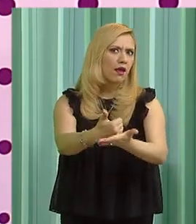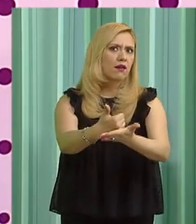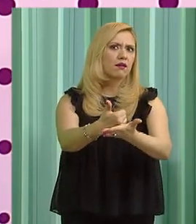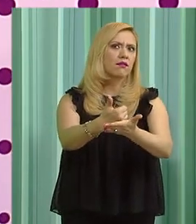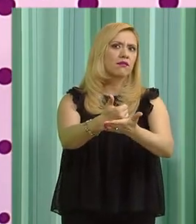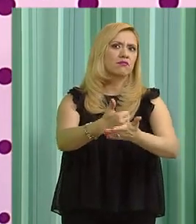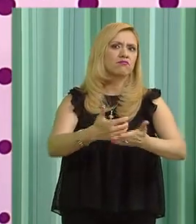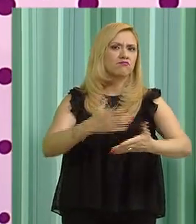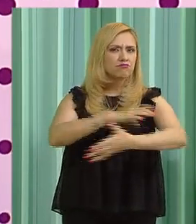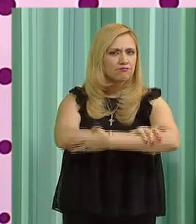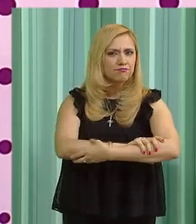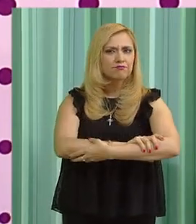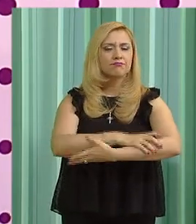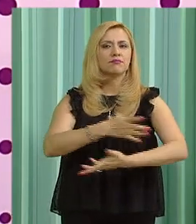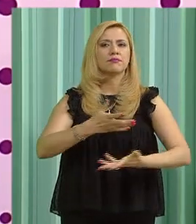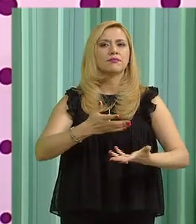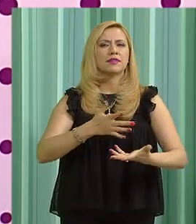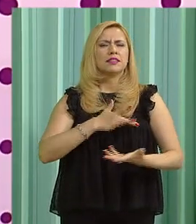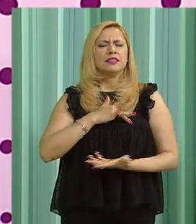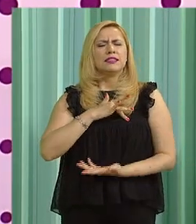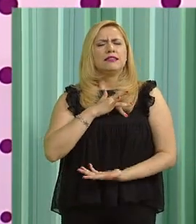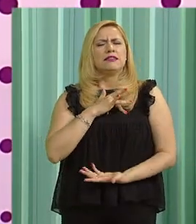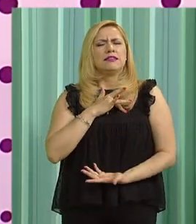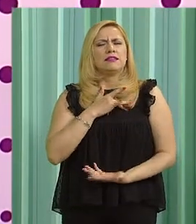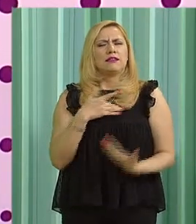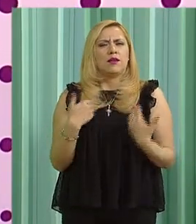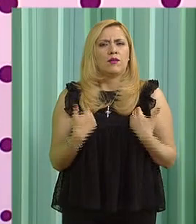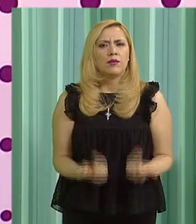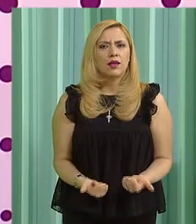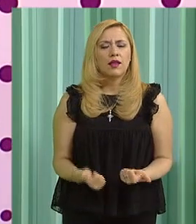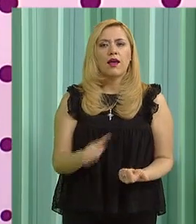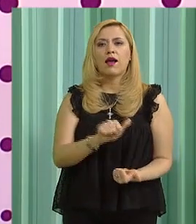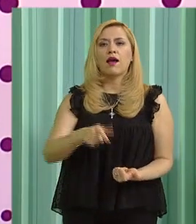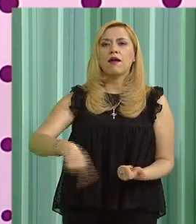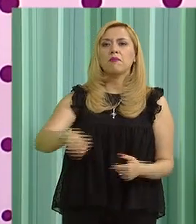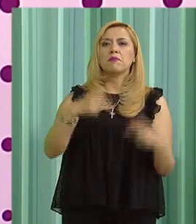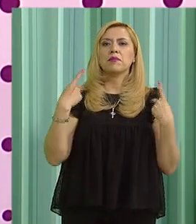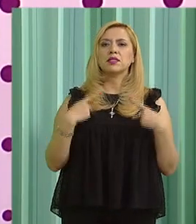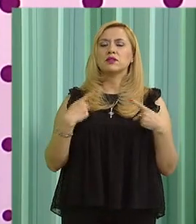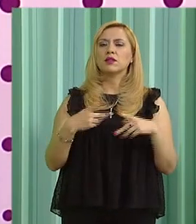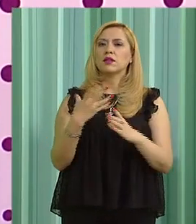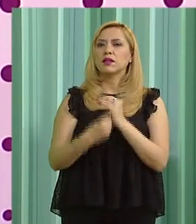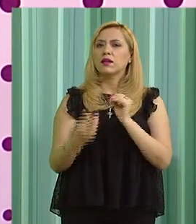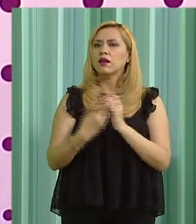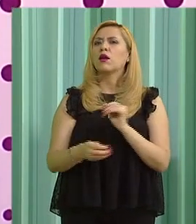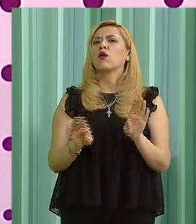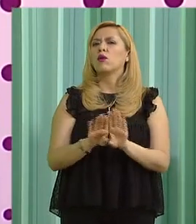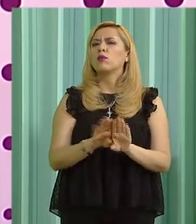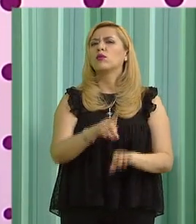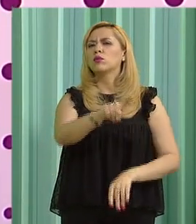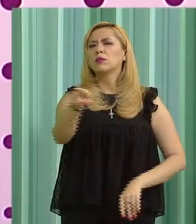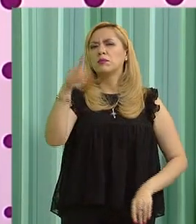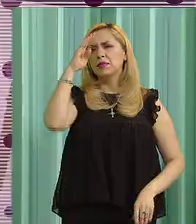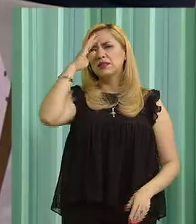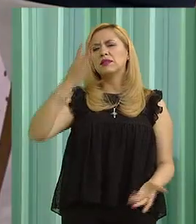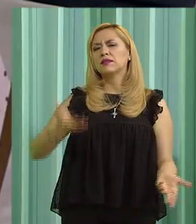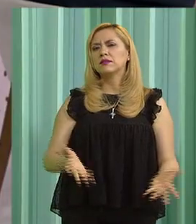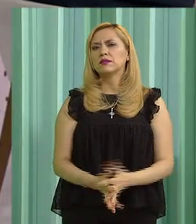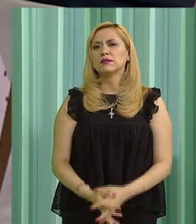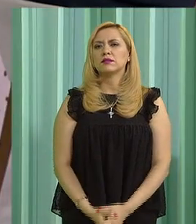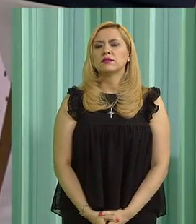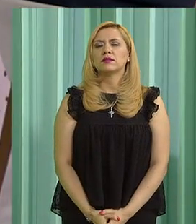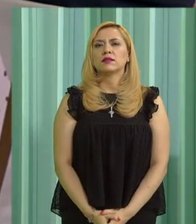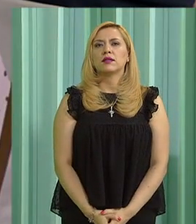esta solidaridad o esta compasión para las poblaciones refugiadas? ¿Cómo consideran ustedes?